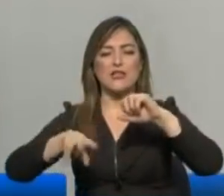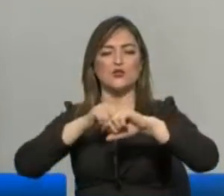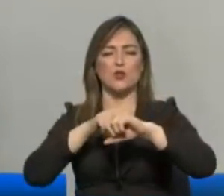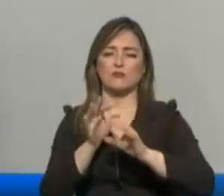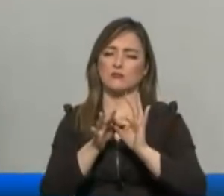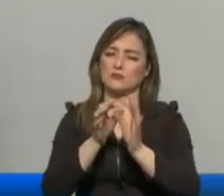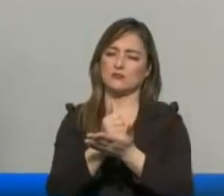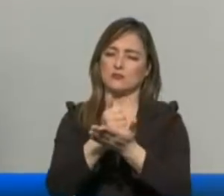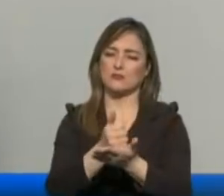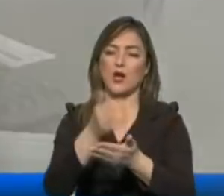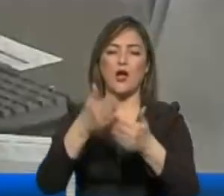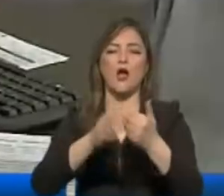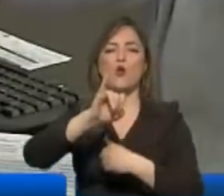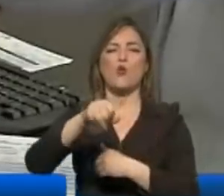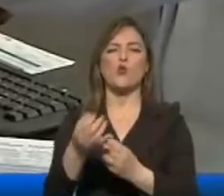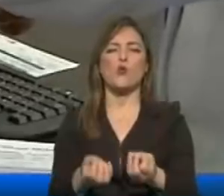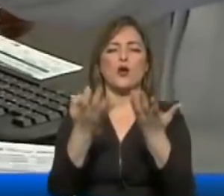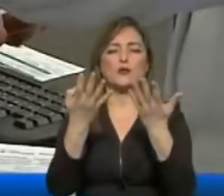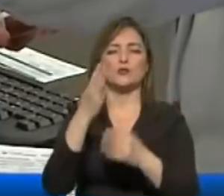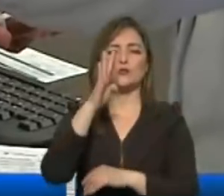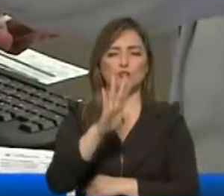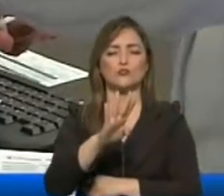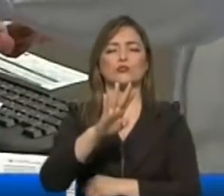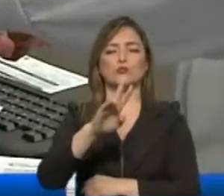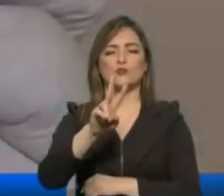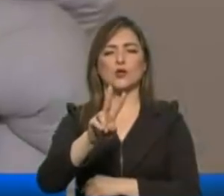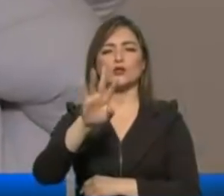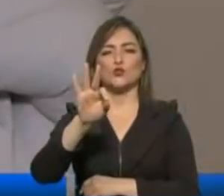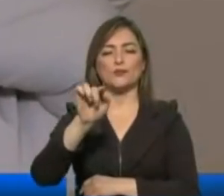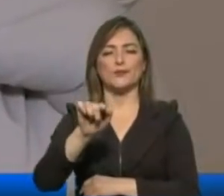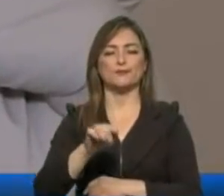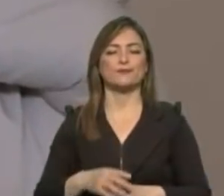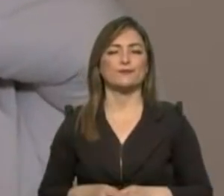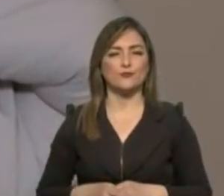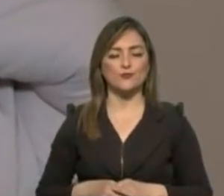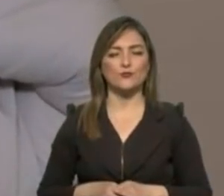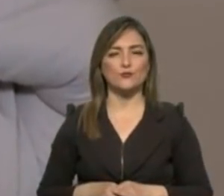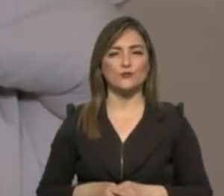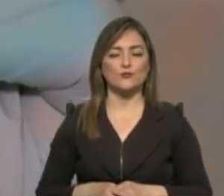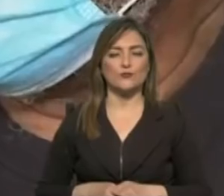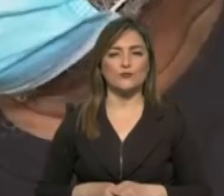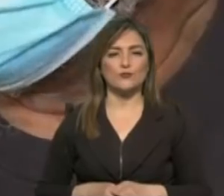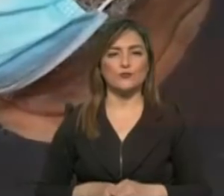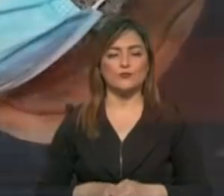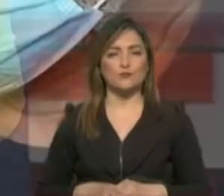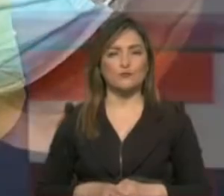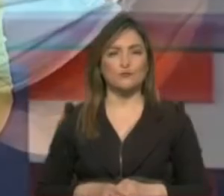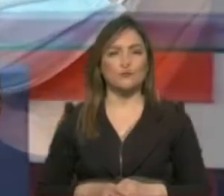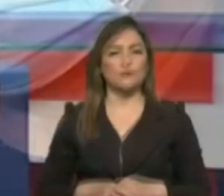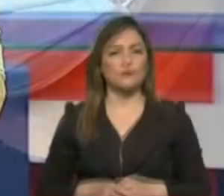nacional, que hasta este jueves alcanzó la cifra de 429.000. Paul Coello, 24